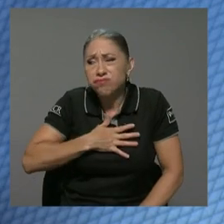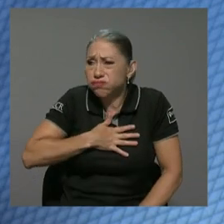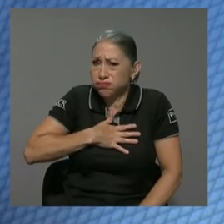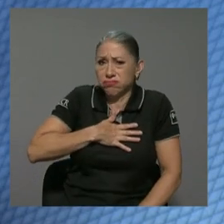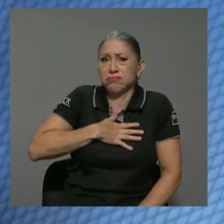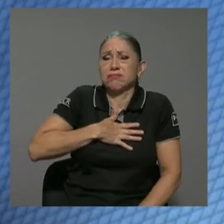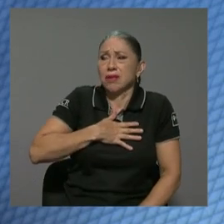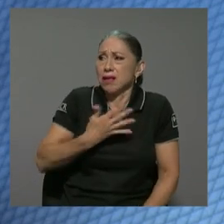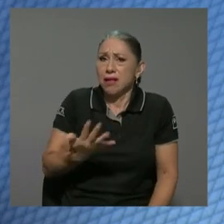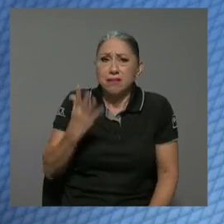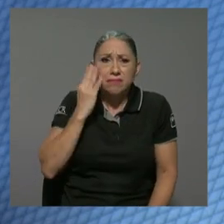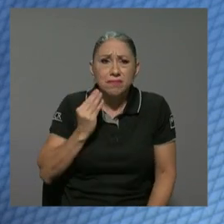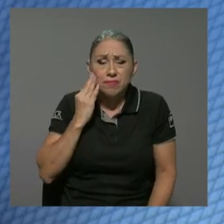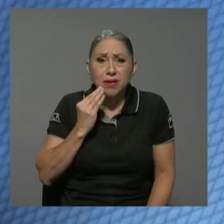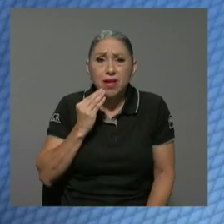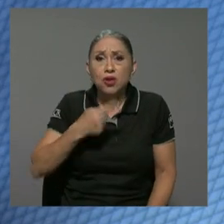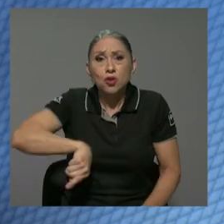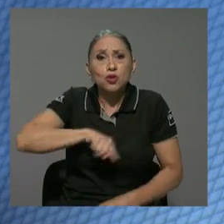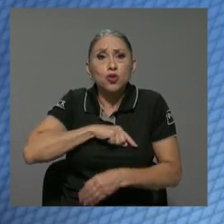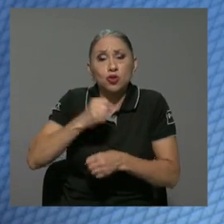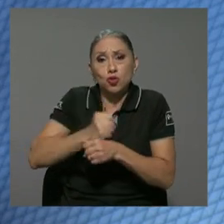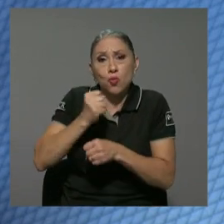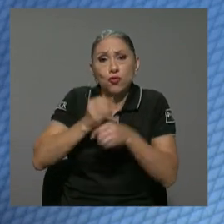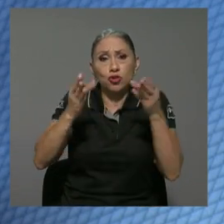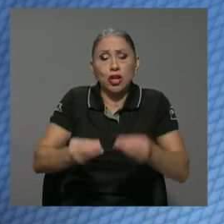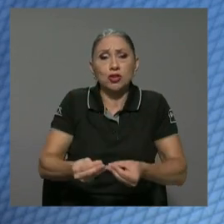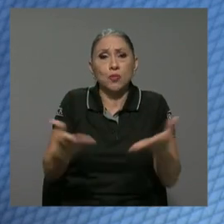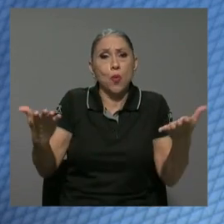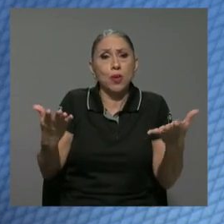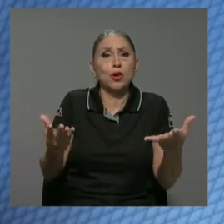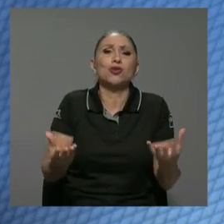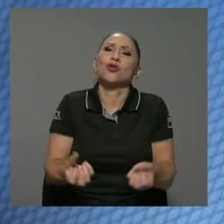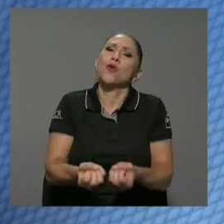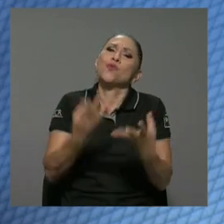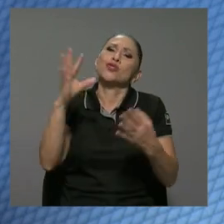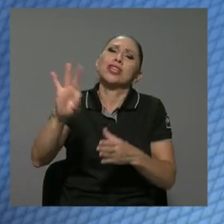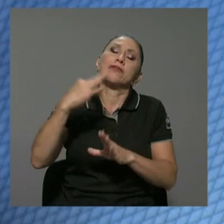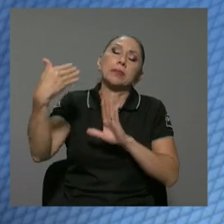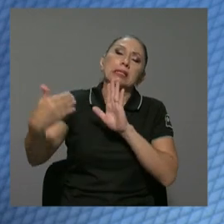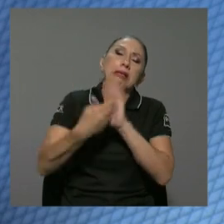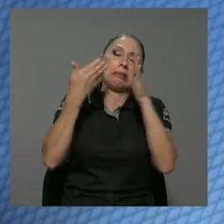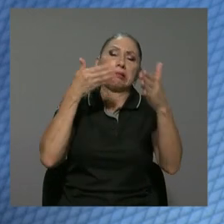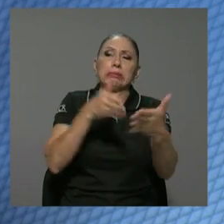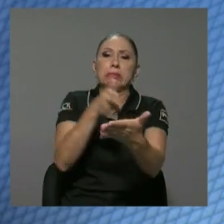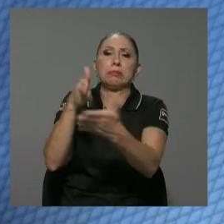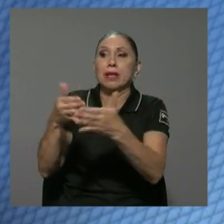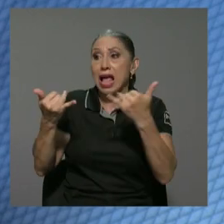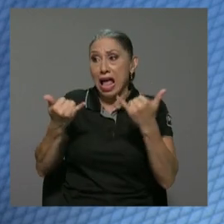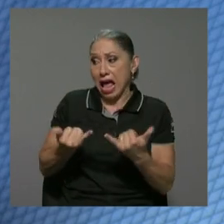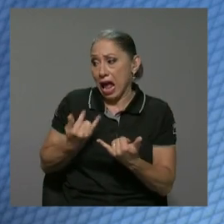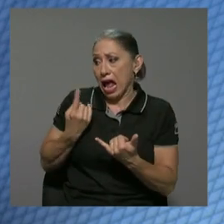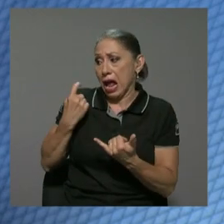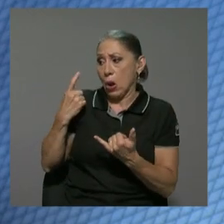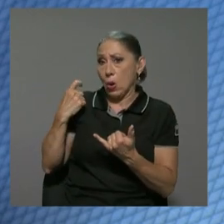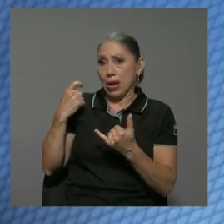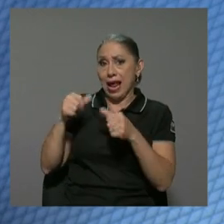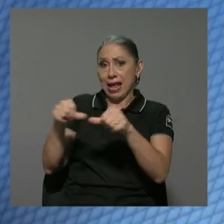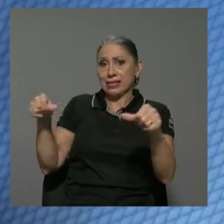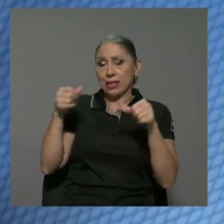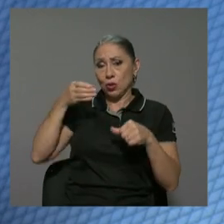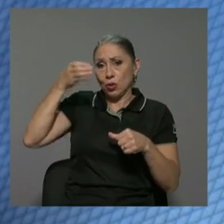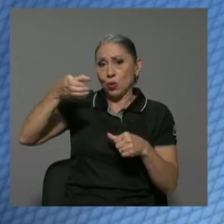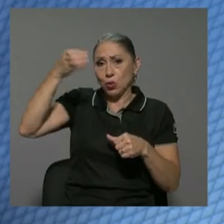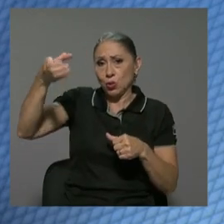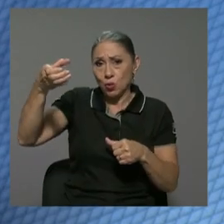funcionarios públicos estamos siendo atacados de muchas formas. Bueno, ahora el sector cultura viene saliendo de un problema que todavía no ha